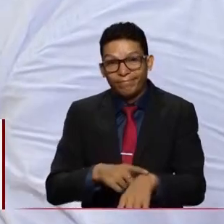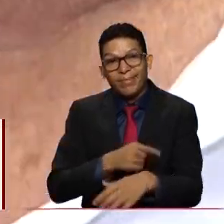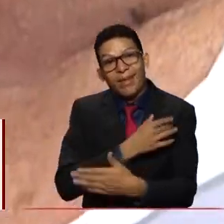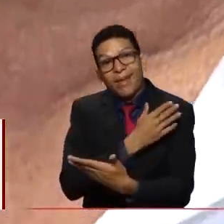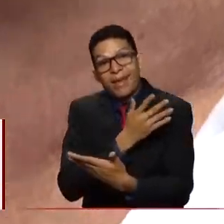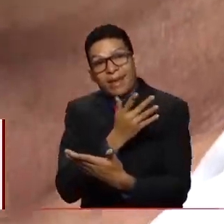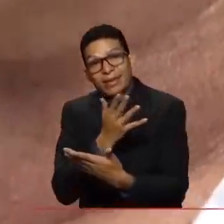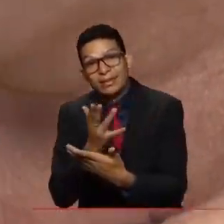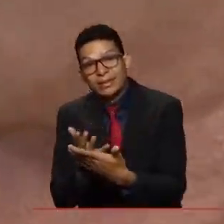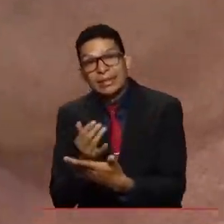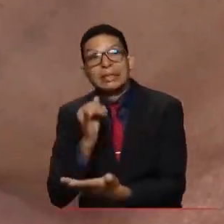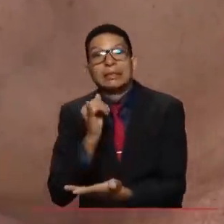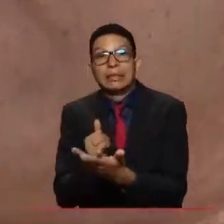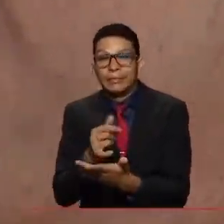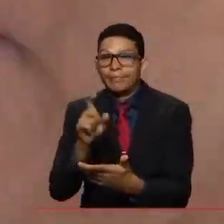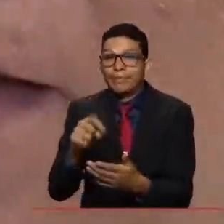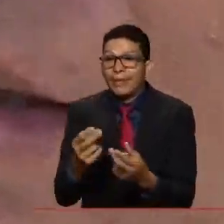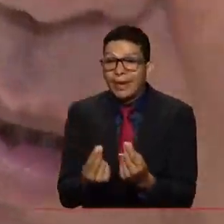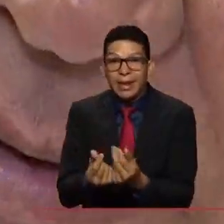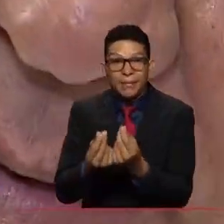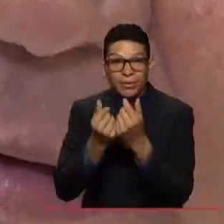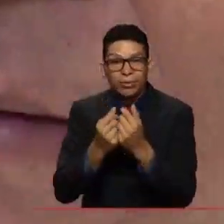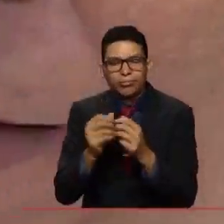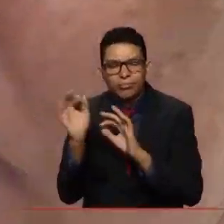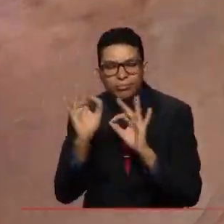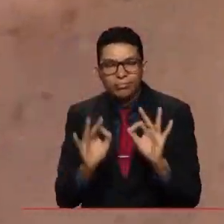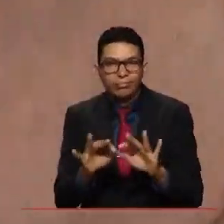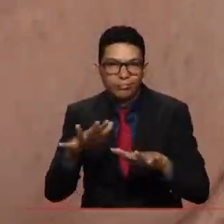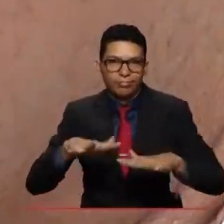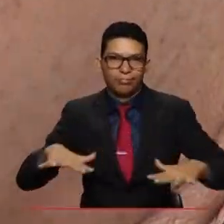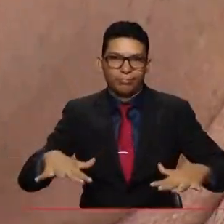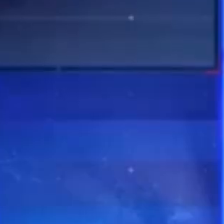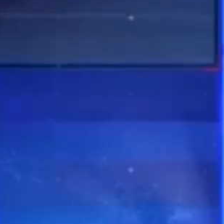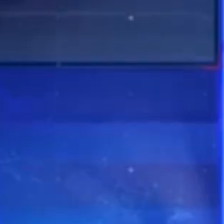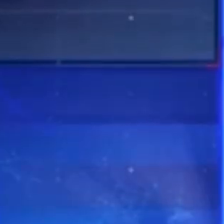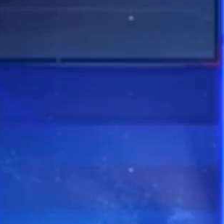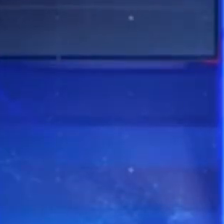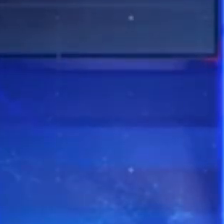deben agilizar dichos procesos que buscan organizar a los